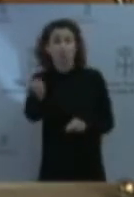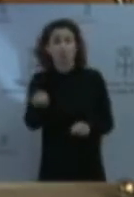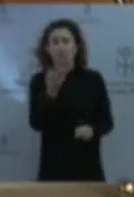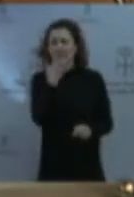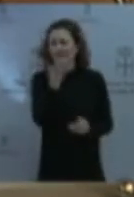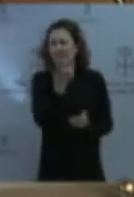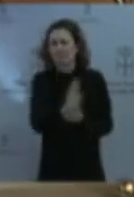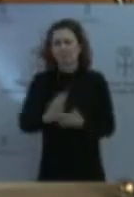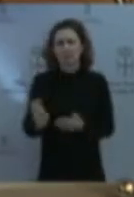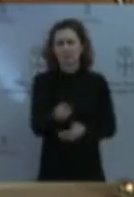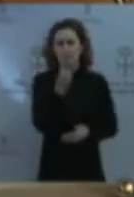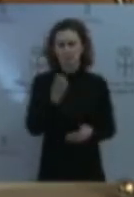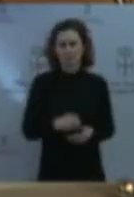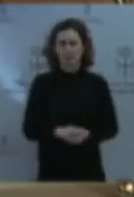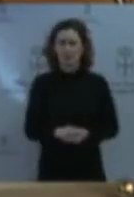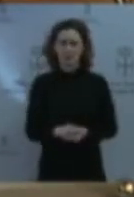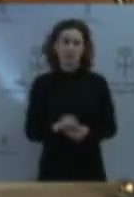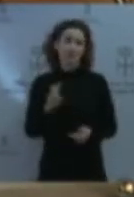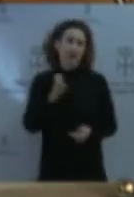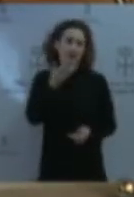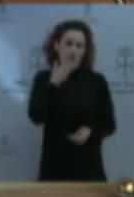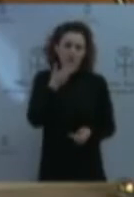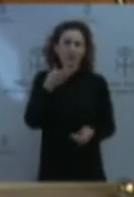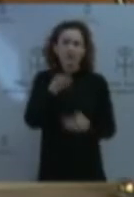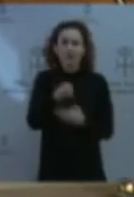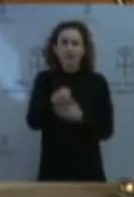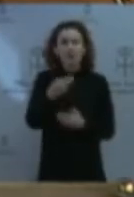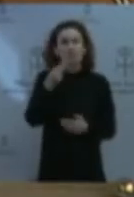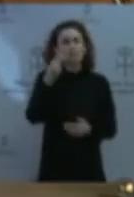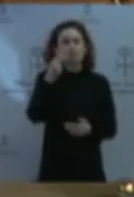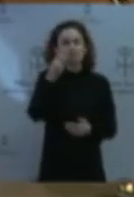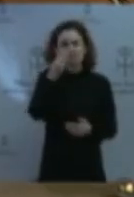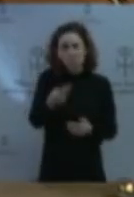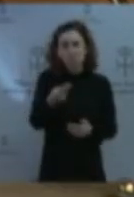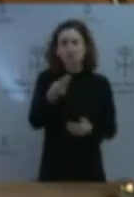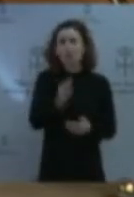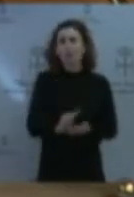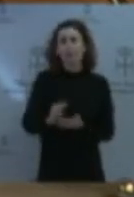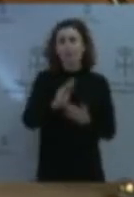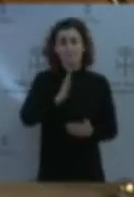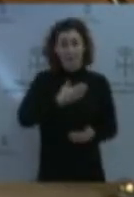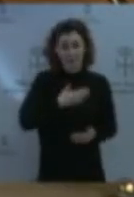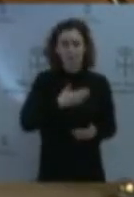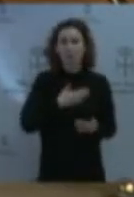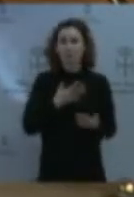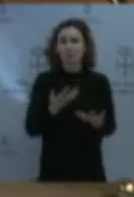pena conocer y visitar, porque garanticen el cuidado del patrimonio, la integración en los nuevos usos y el uso y disfrute por parte de toda la población. Muchas gracias.